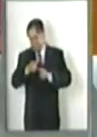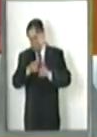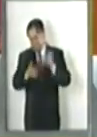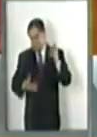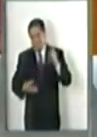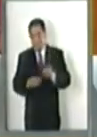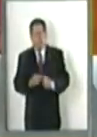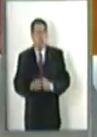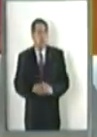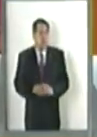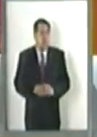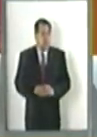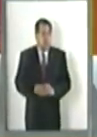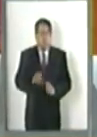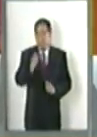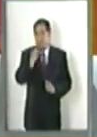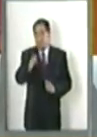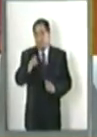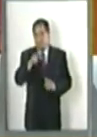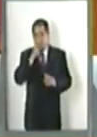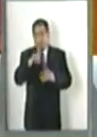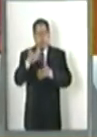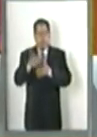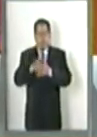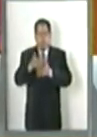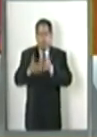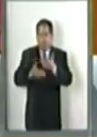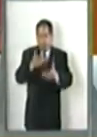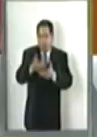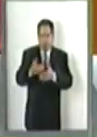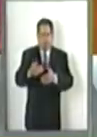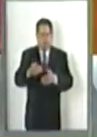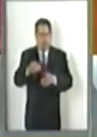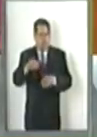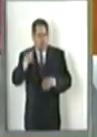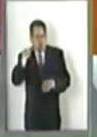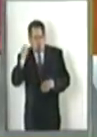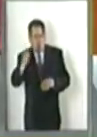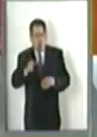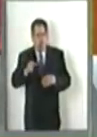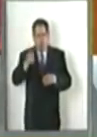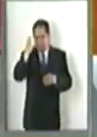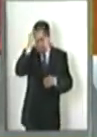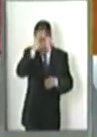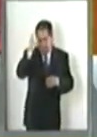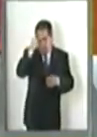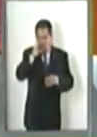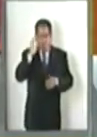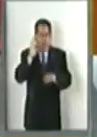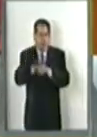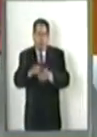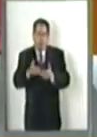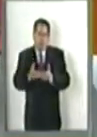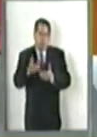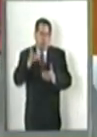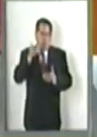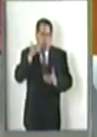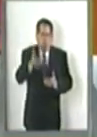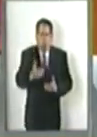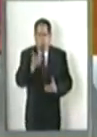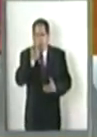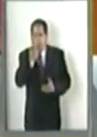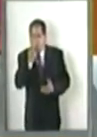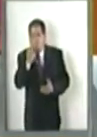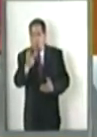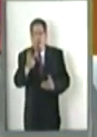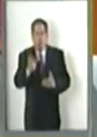avance tecnológico y el científico han traído grandes beneficios a la humanidad, también es cierto que bajo el